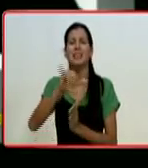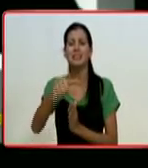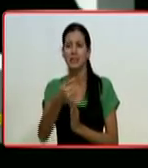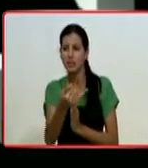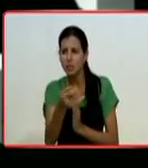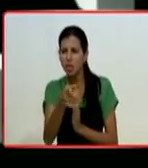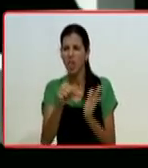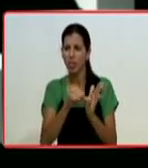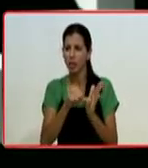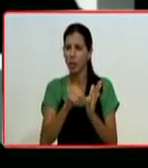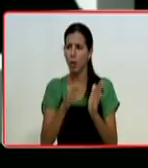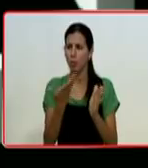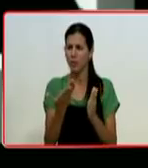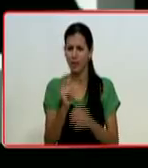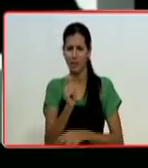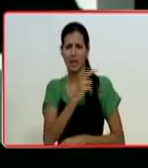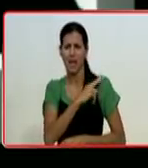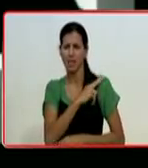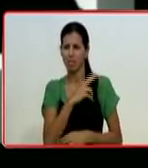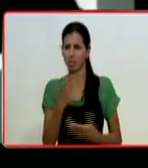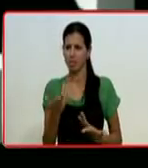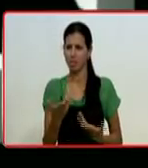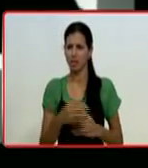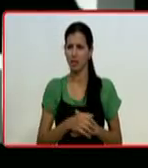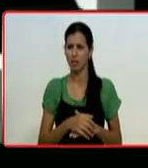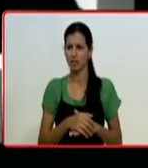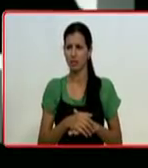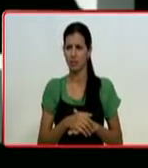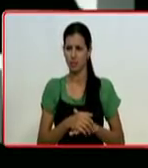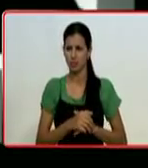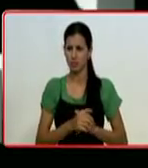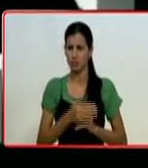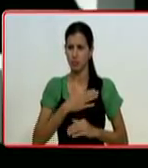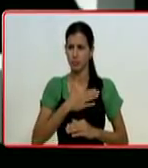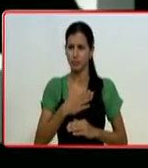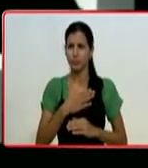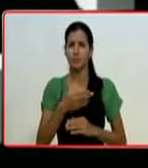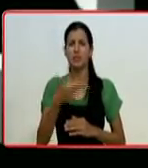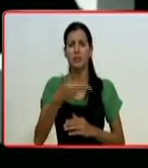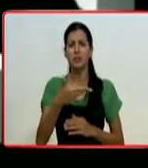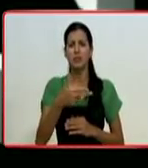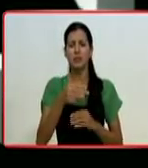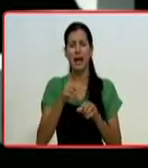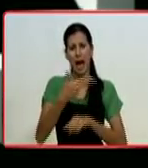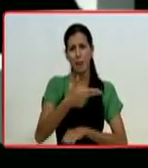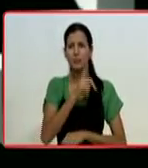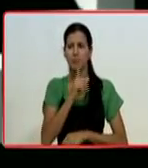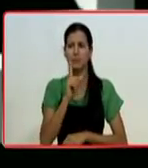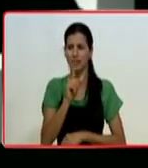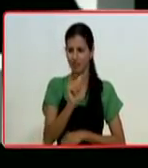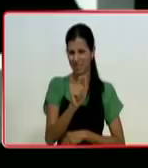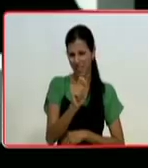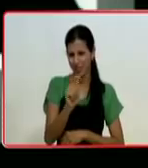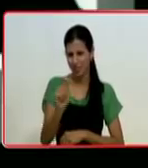¿Usted le pregunta al primer teniente Antich sobre la disposición del sistema de armas de edición? ¿Por qué se le